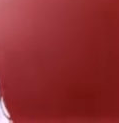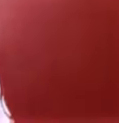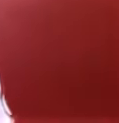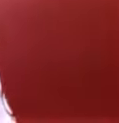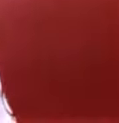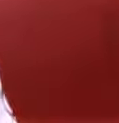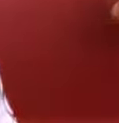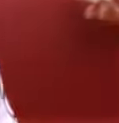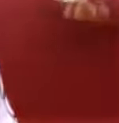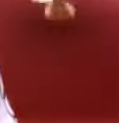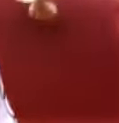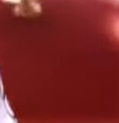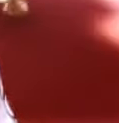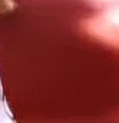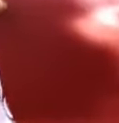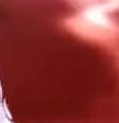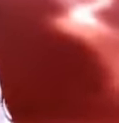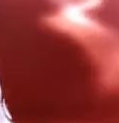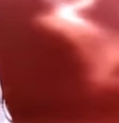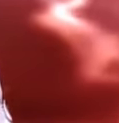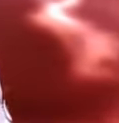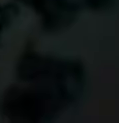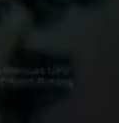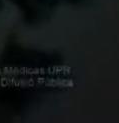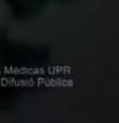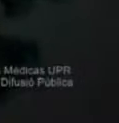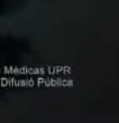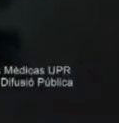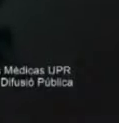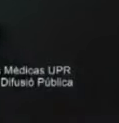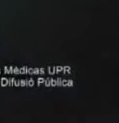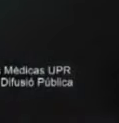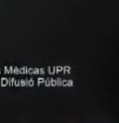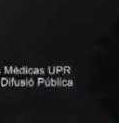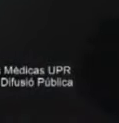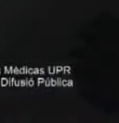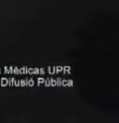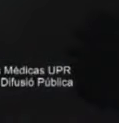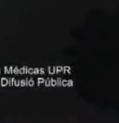787-999-6202. Gran parte de la solución está en nuestras manos.